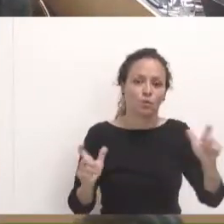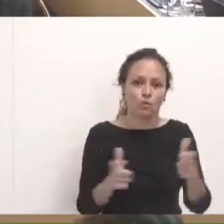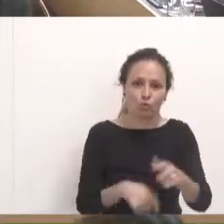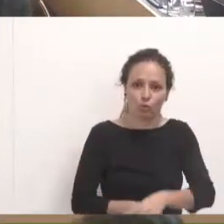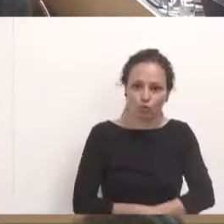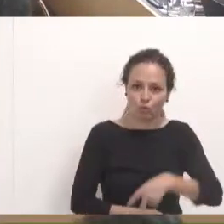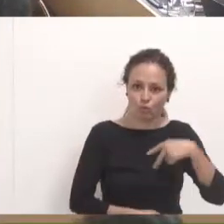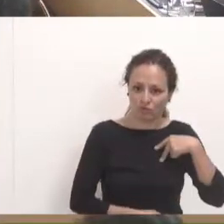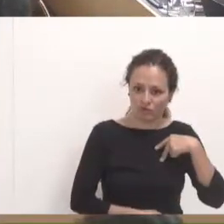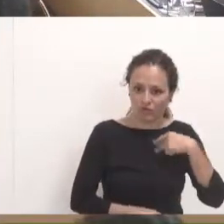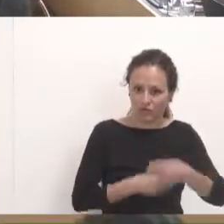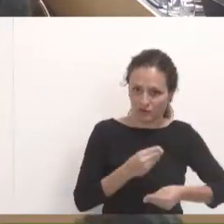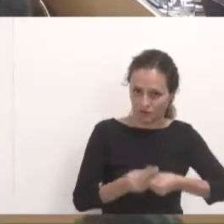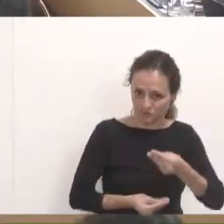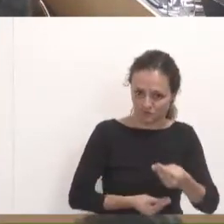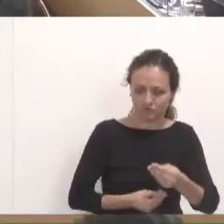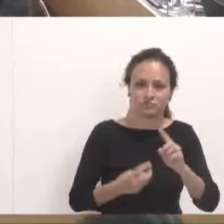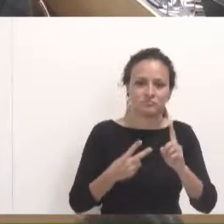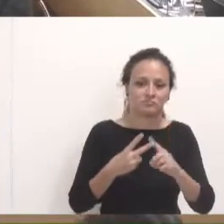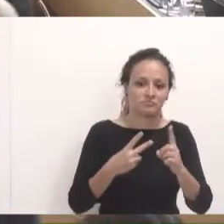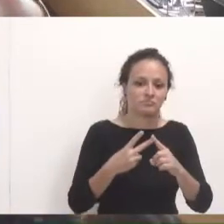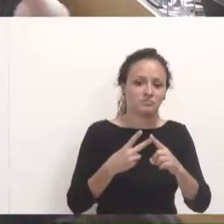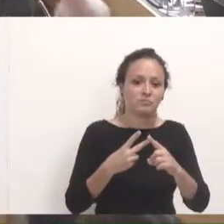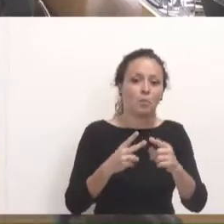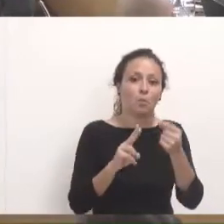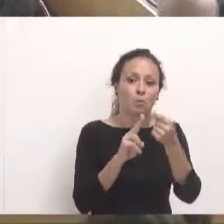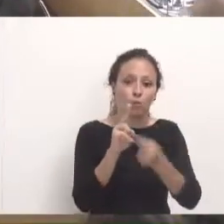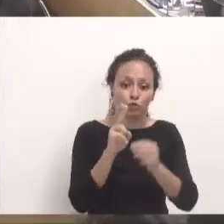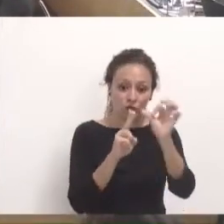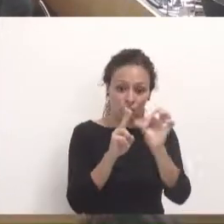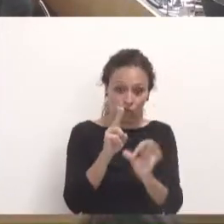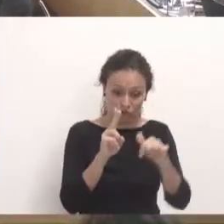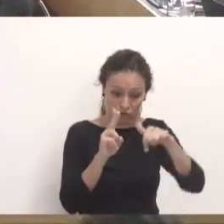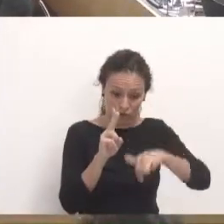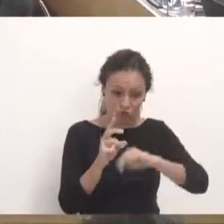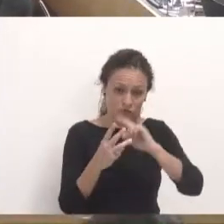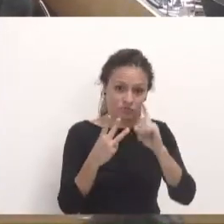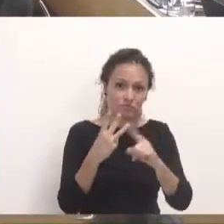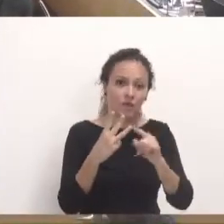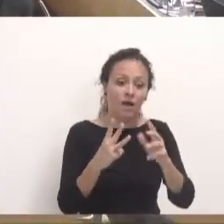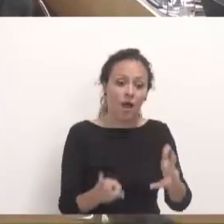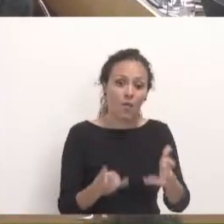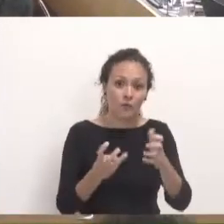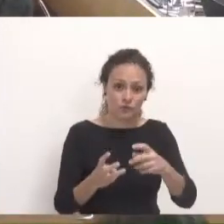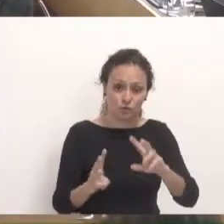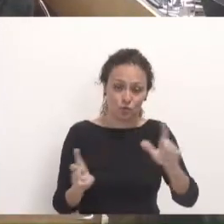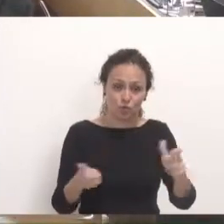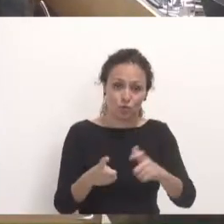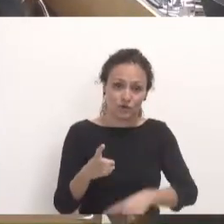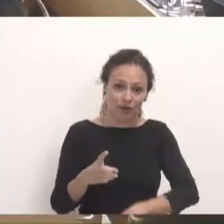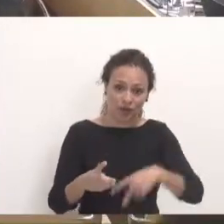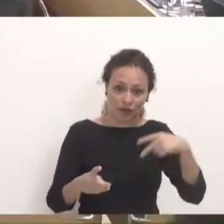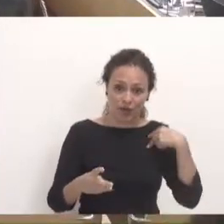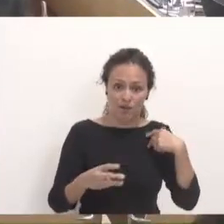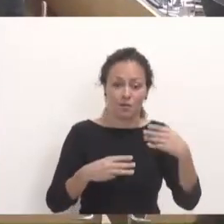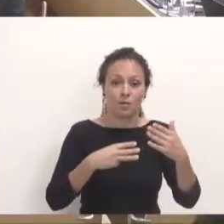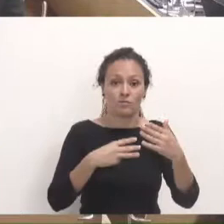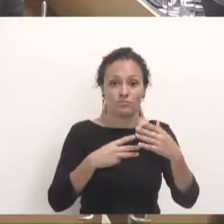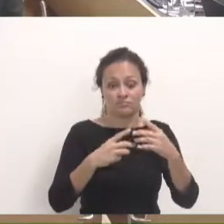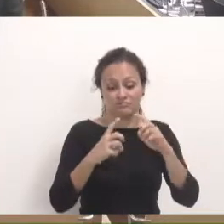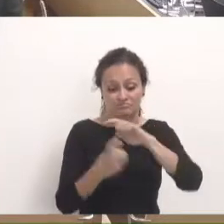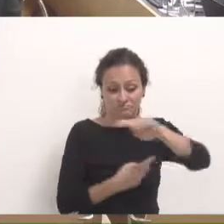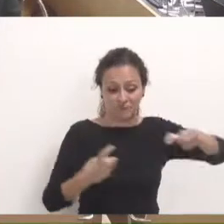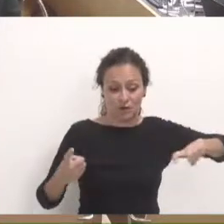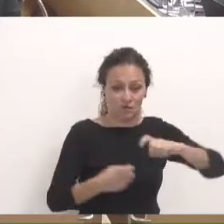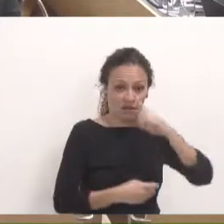general. Punto segundo, determinación de los puntos del orden del día de la junta. Punto tercero, aprobación por la junta general de la sociedad de las cuentas anuales correspondientes al